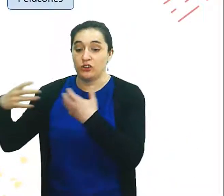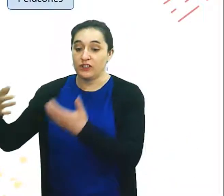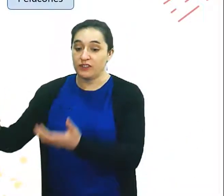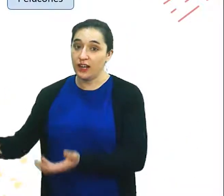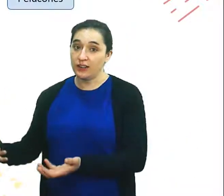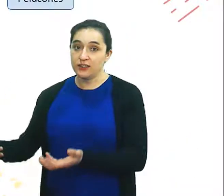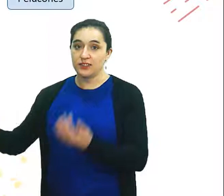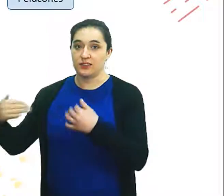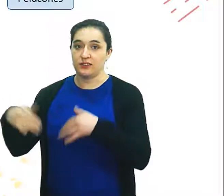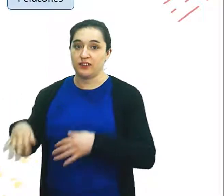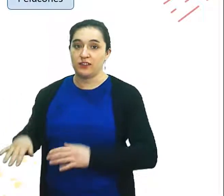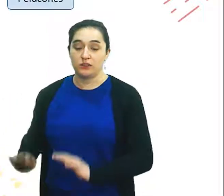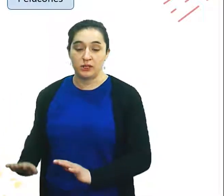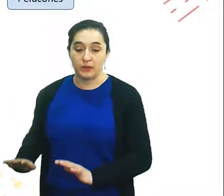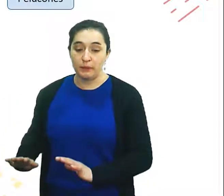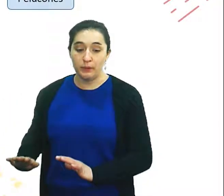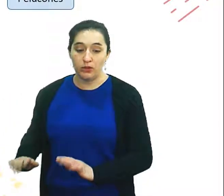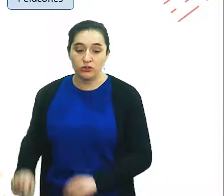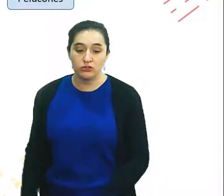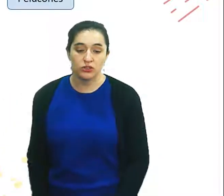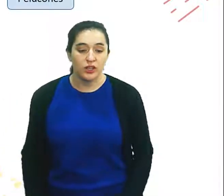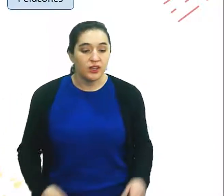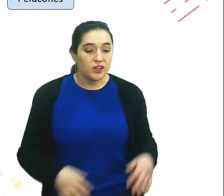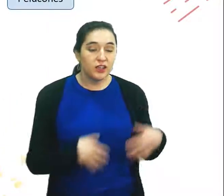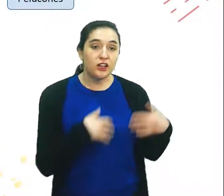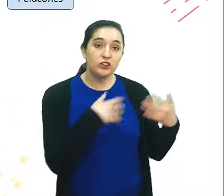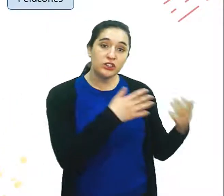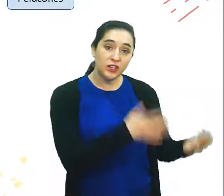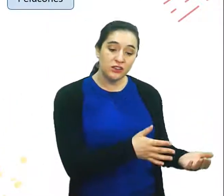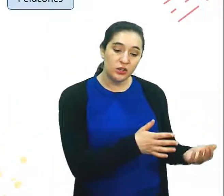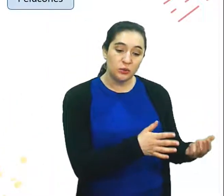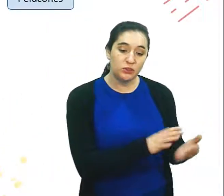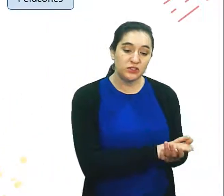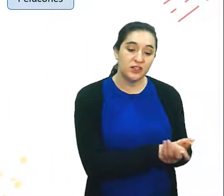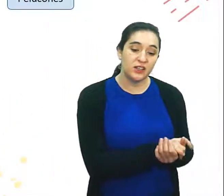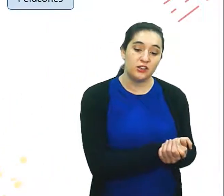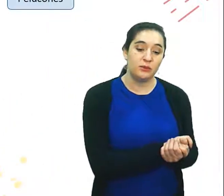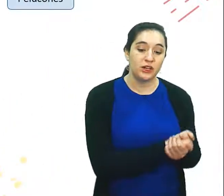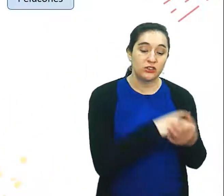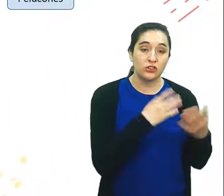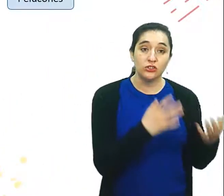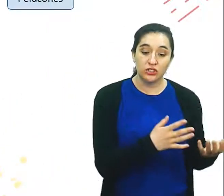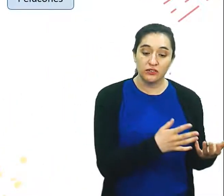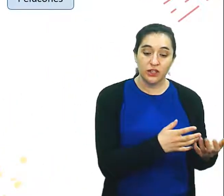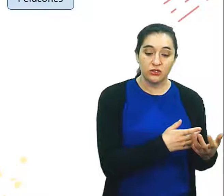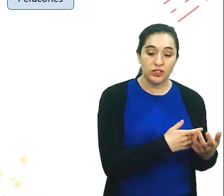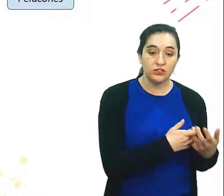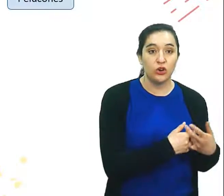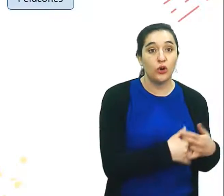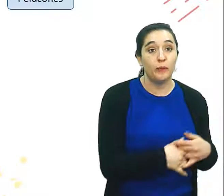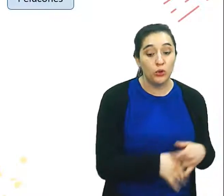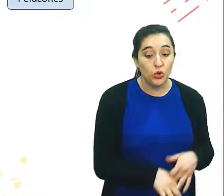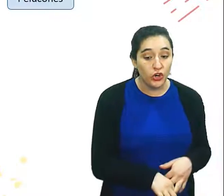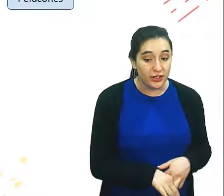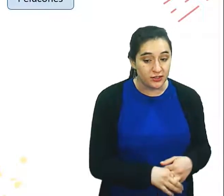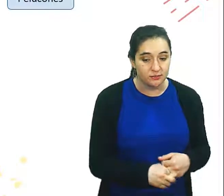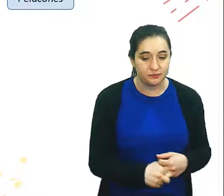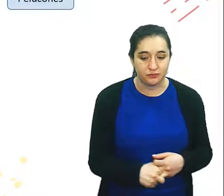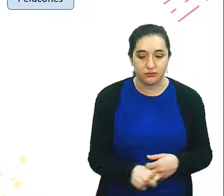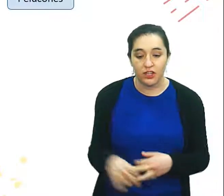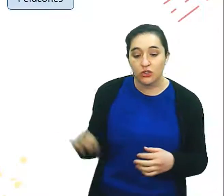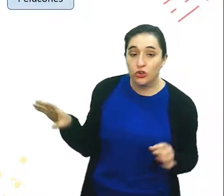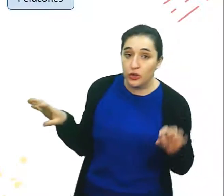a ser los liberales, que se van a denominar pipiolos, y los siguientes grupos se van a denominar conservadores o